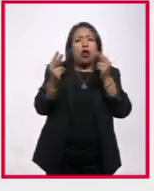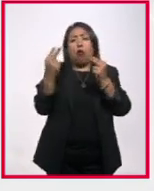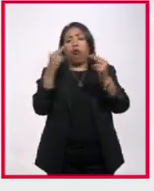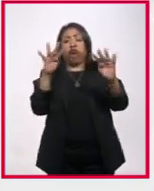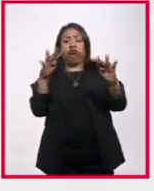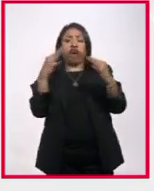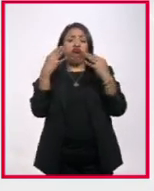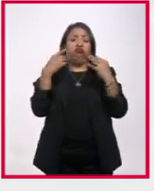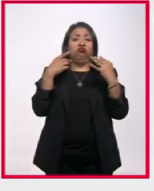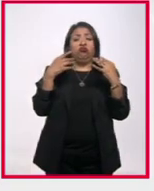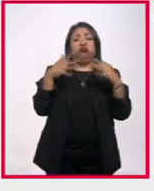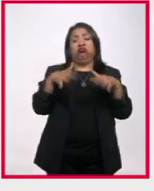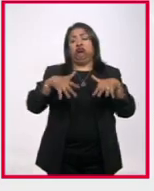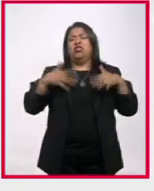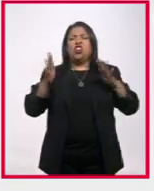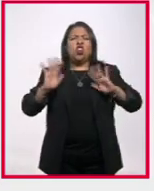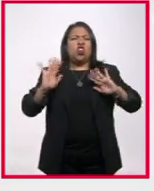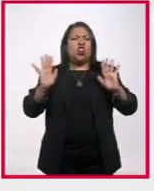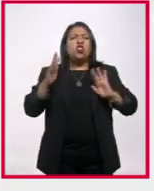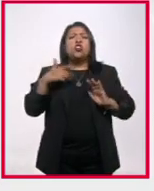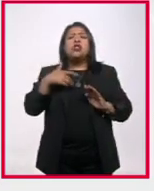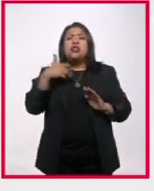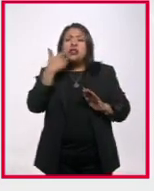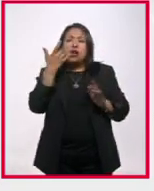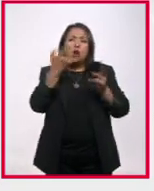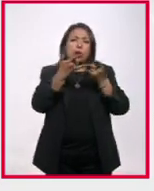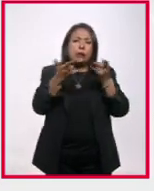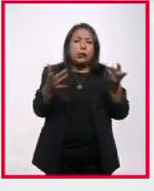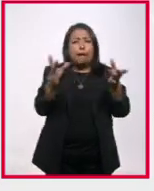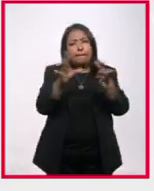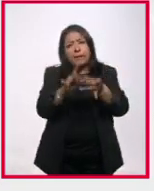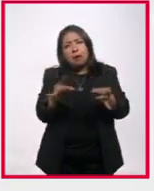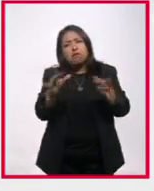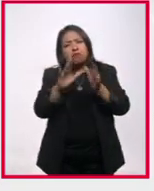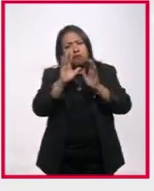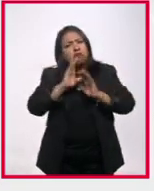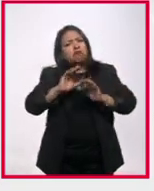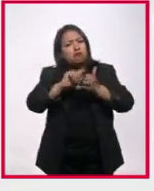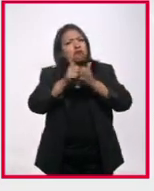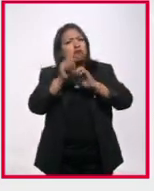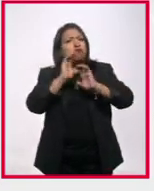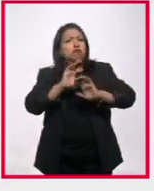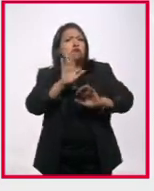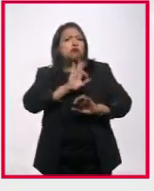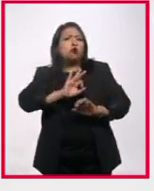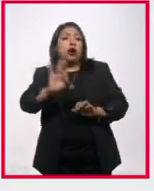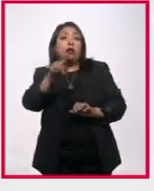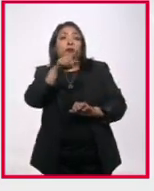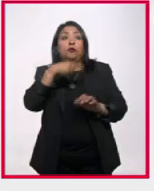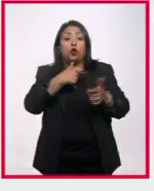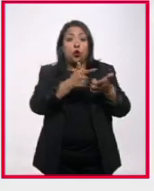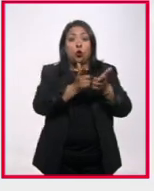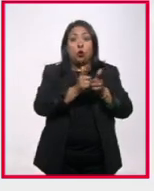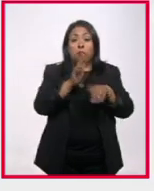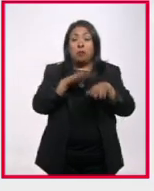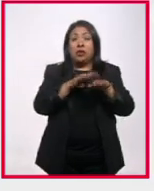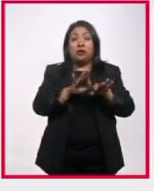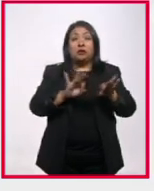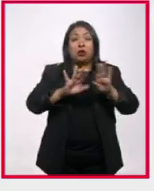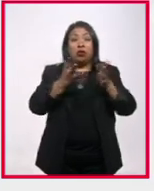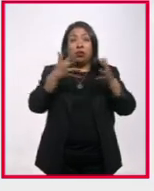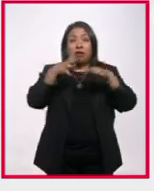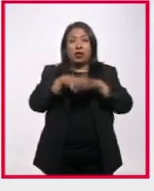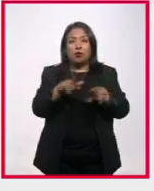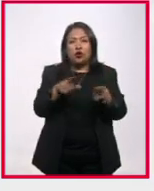un espectáculo, yo quiero hacer unas crónicas que se puedan cantar. Las agrupaciones que destacaron por su fusión